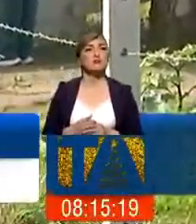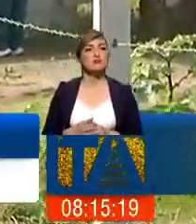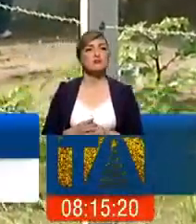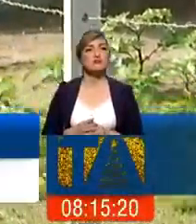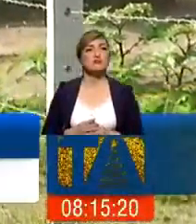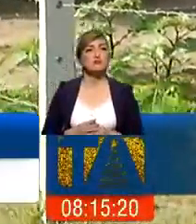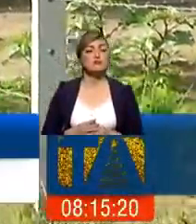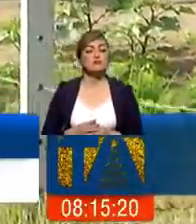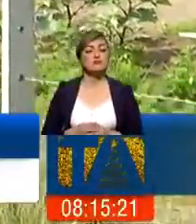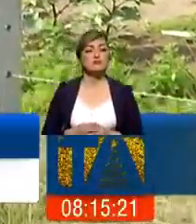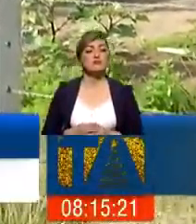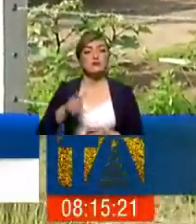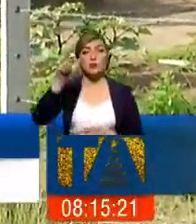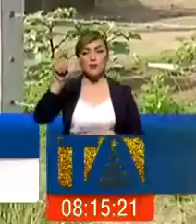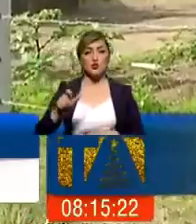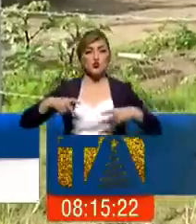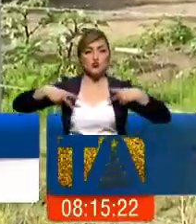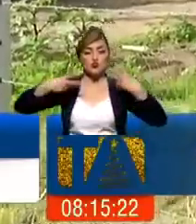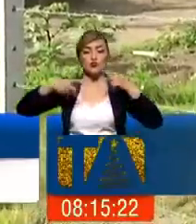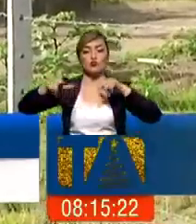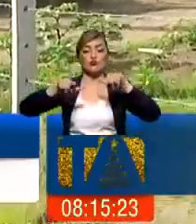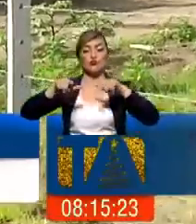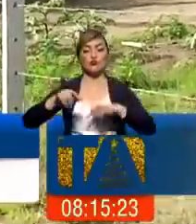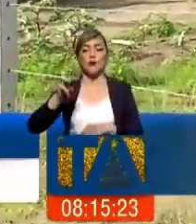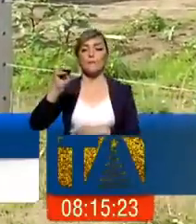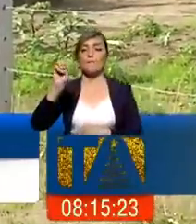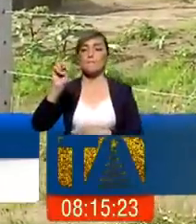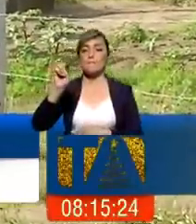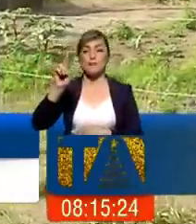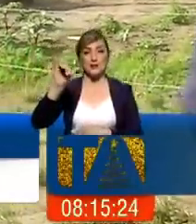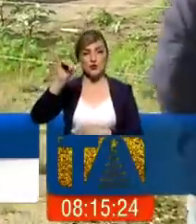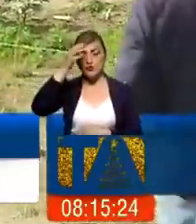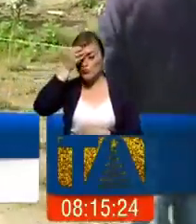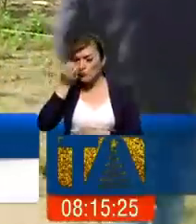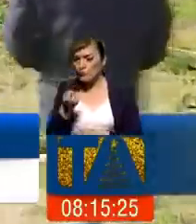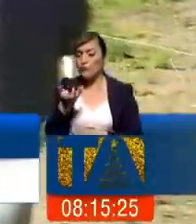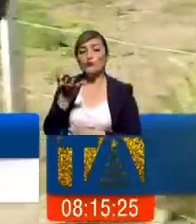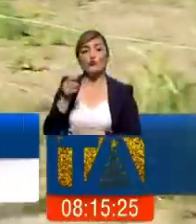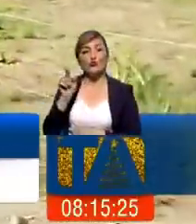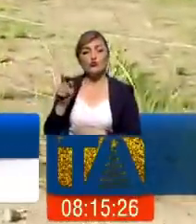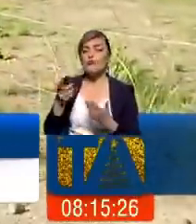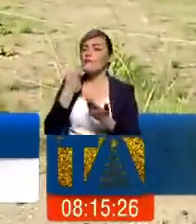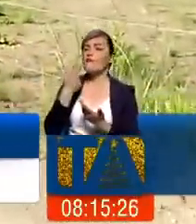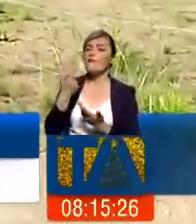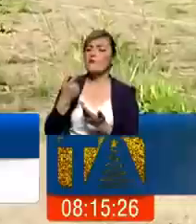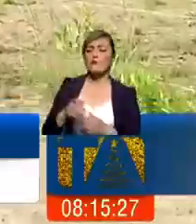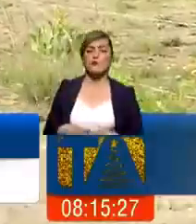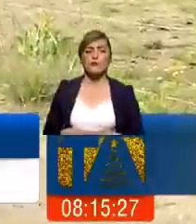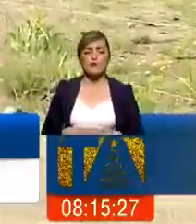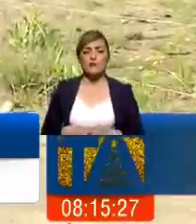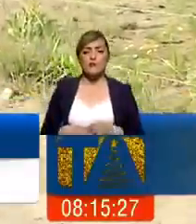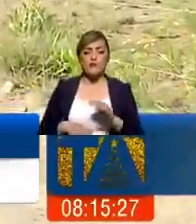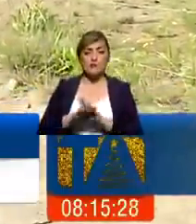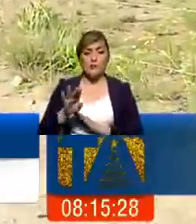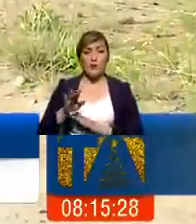Estamos también con otra de las moradoras de aquí del sector, Mary Jara. Muy buenos días. Coméntenos, ustedes nos decían que son más